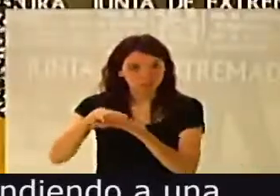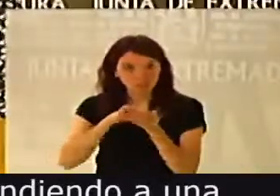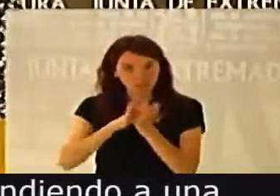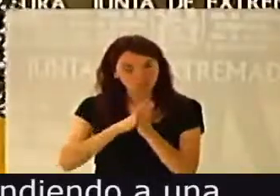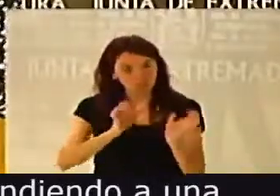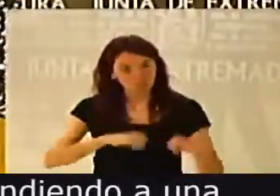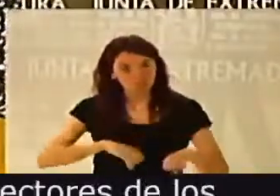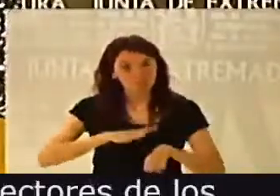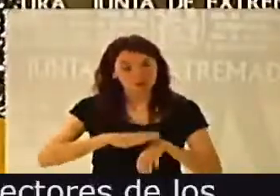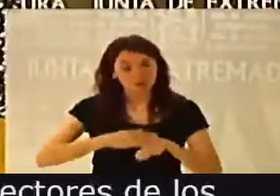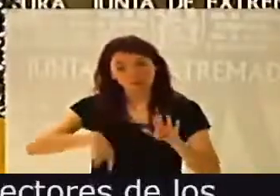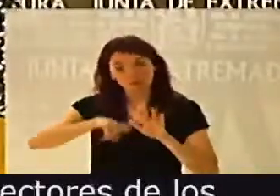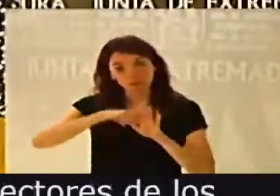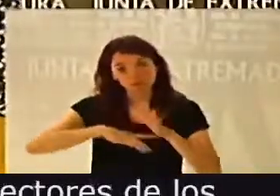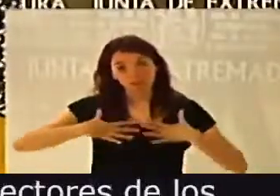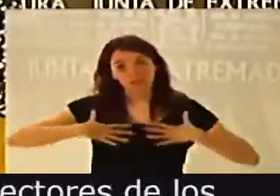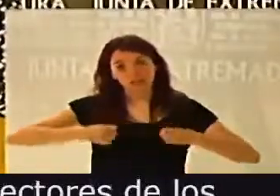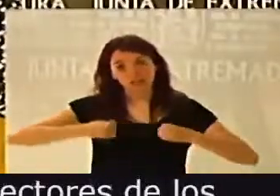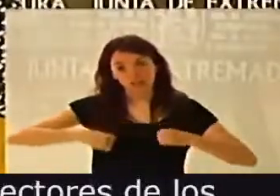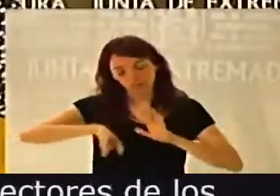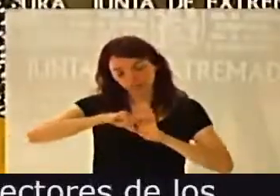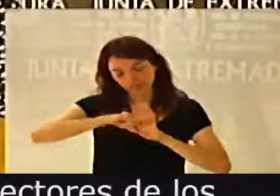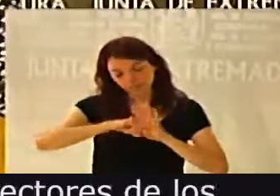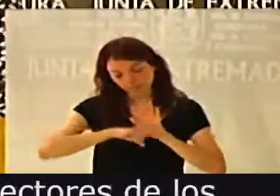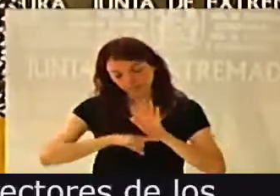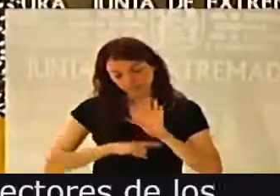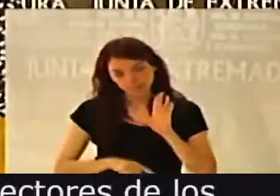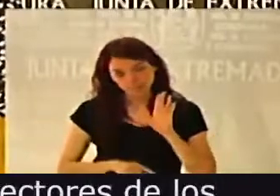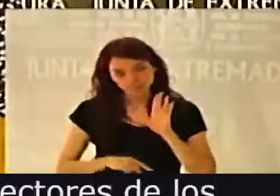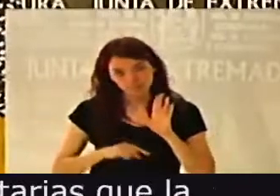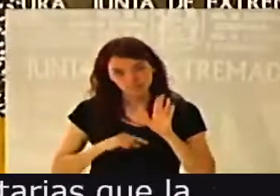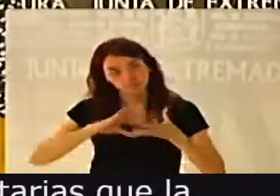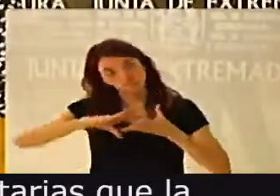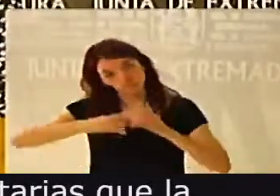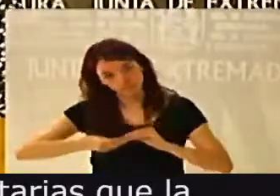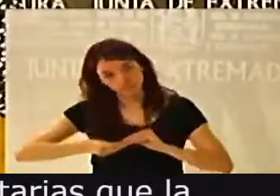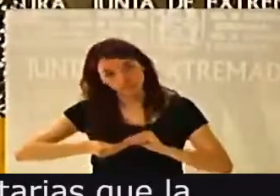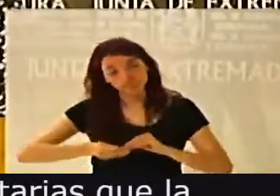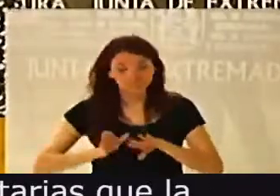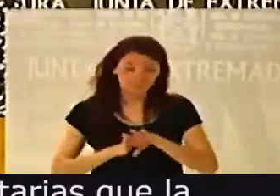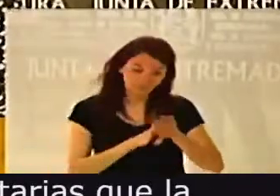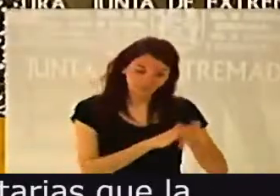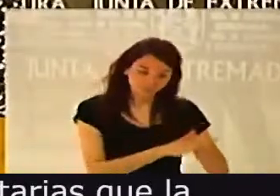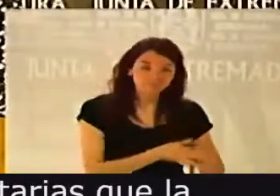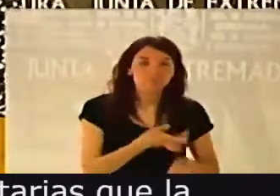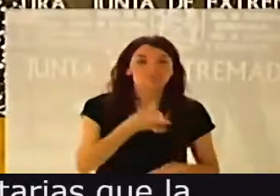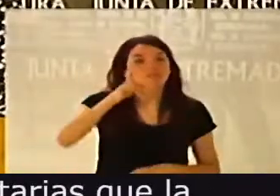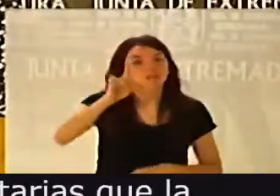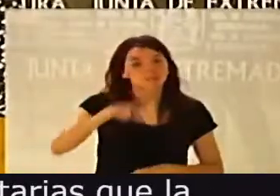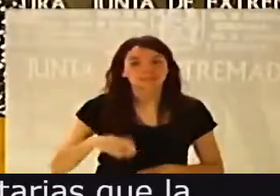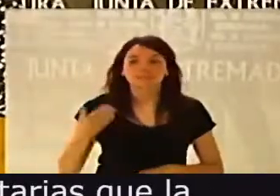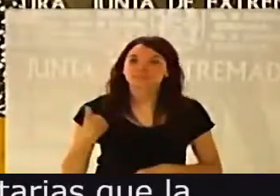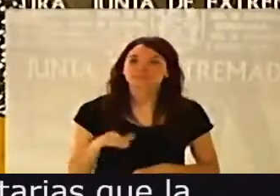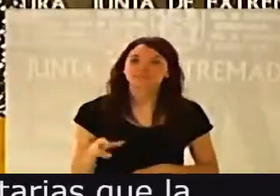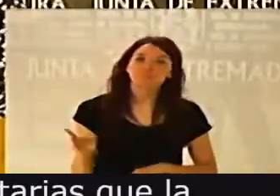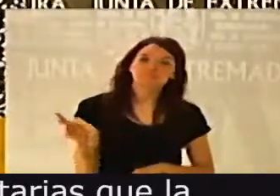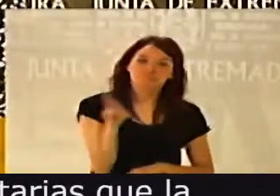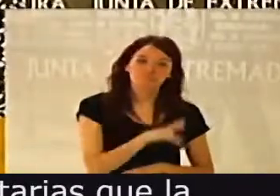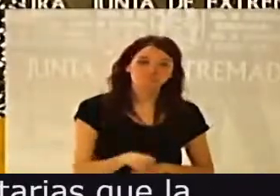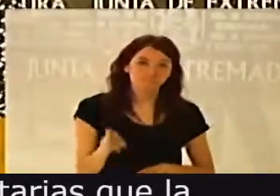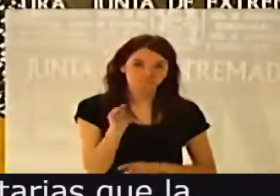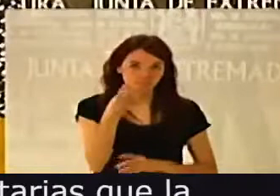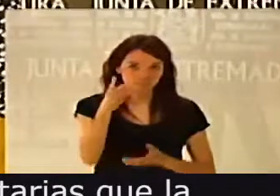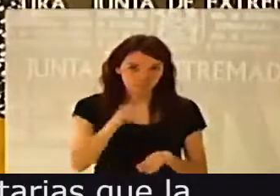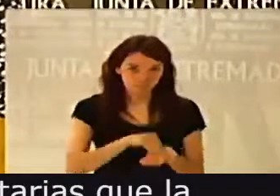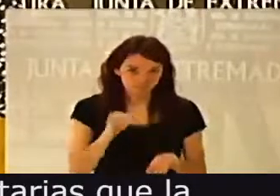medidas sanitarias que la autoridad sanitaria ha determinado. Y además de eso, también, como ya hemos reiterado en distintas ocasiones, se daba